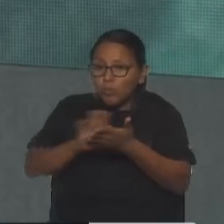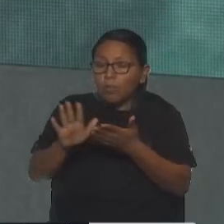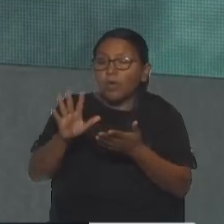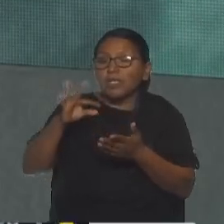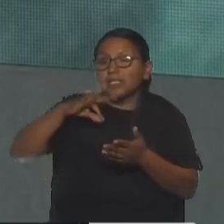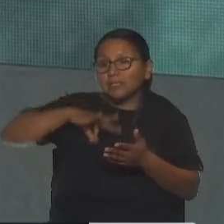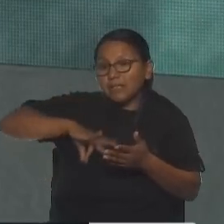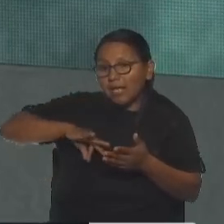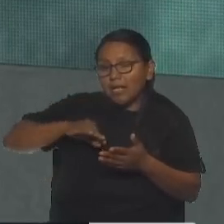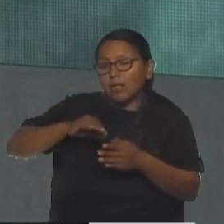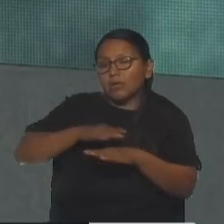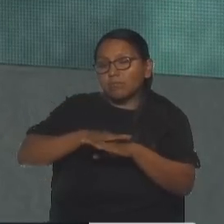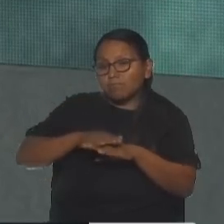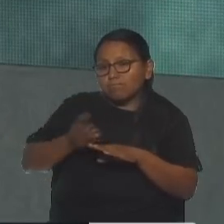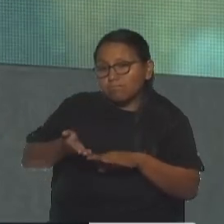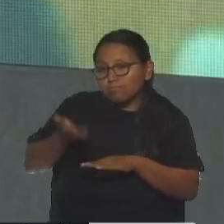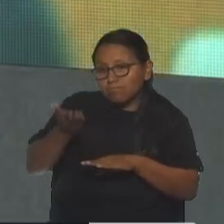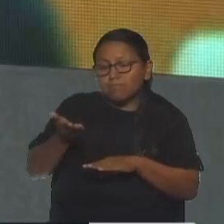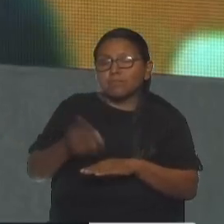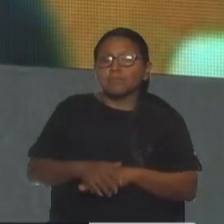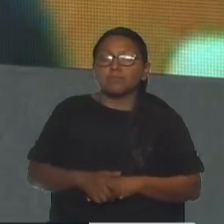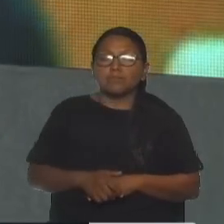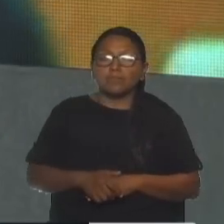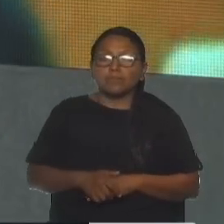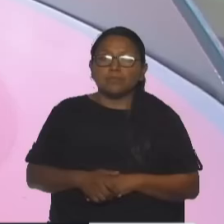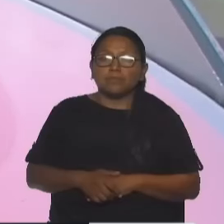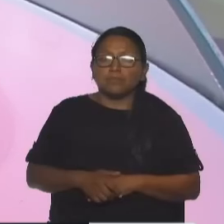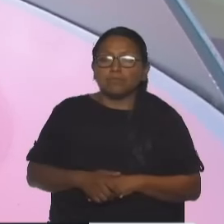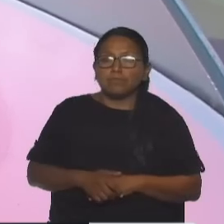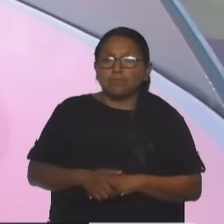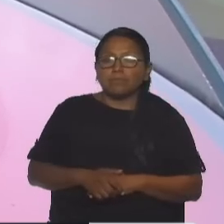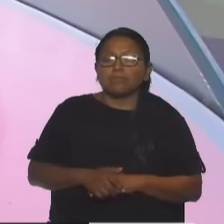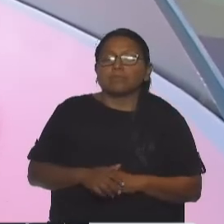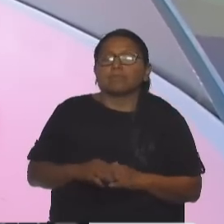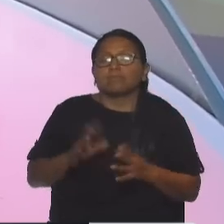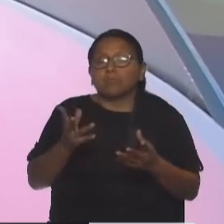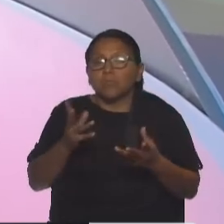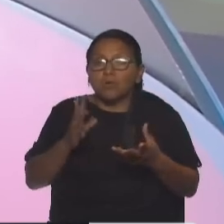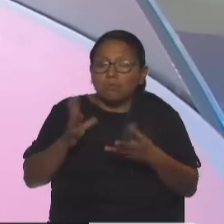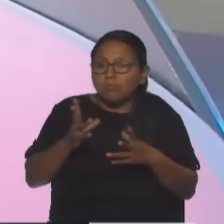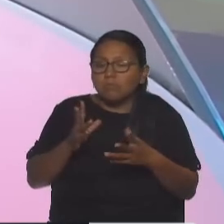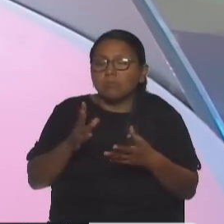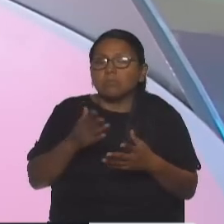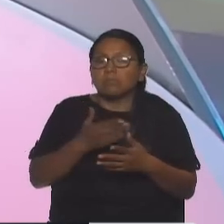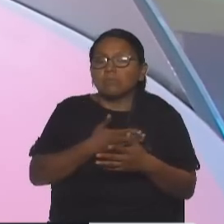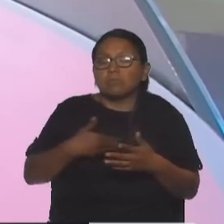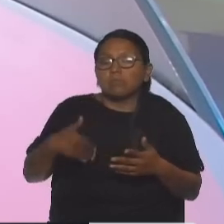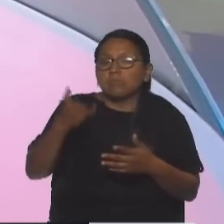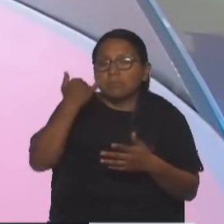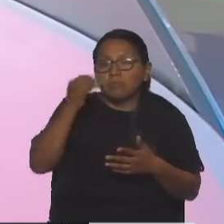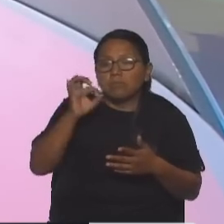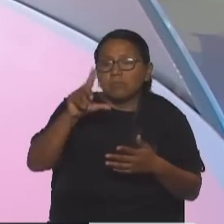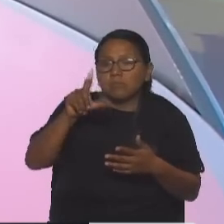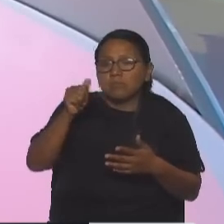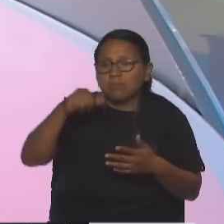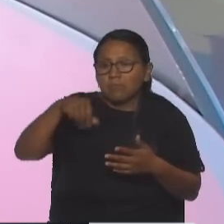salario mínimo interprofesional. Son medio como los caballitos de batalla del gobierno, sobre todo de Yolanda Díaz, la ministra de Trabajo